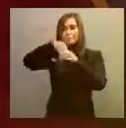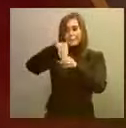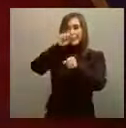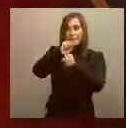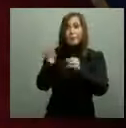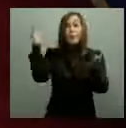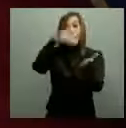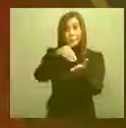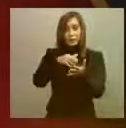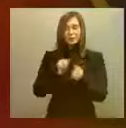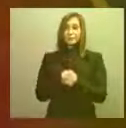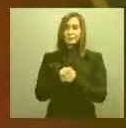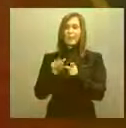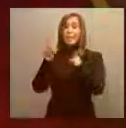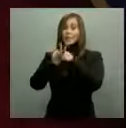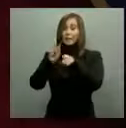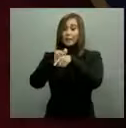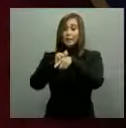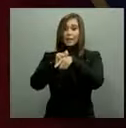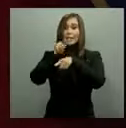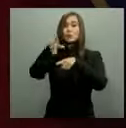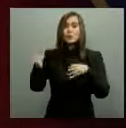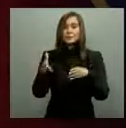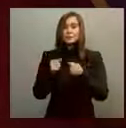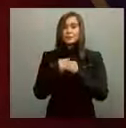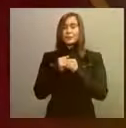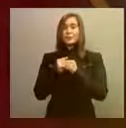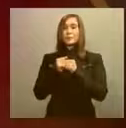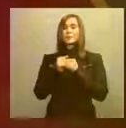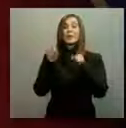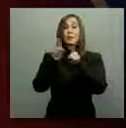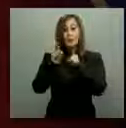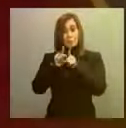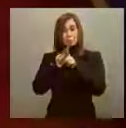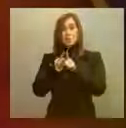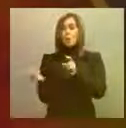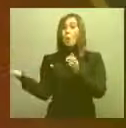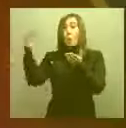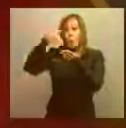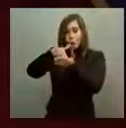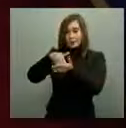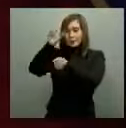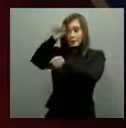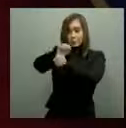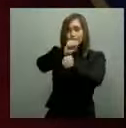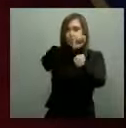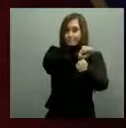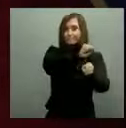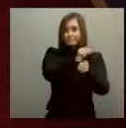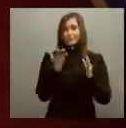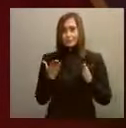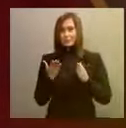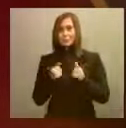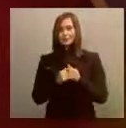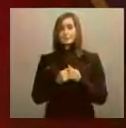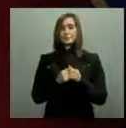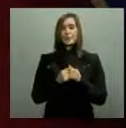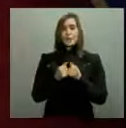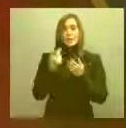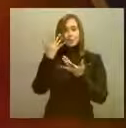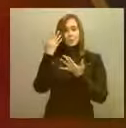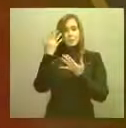al gobierno, se ha ido recuperando significativamente y proyecta ya para la próxima temporada alcanzar